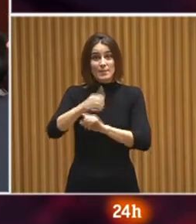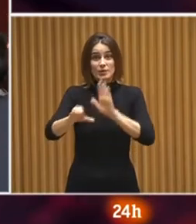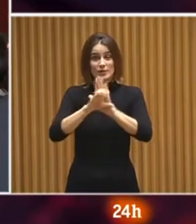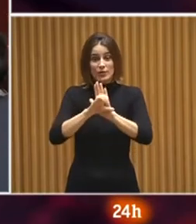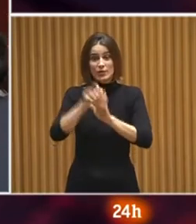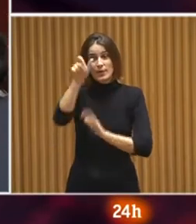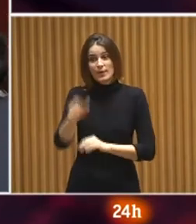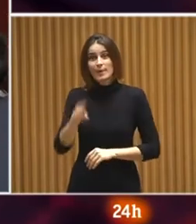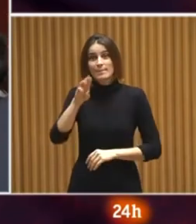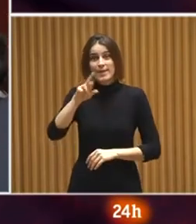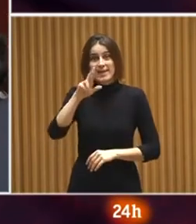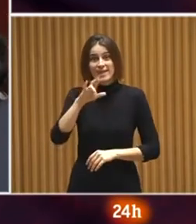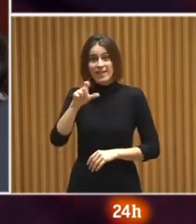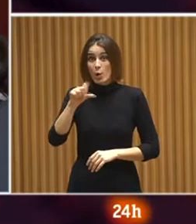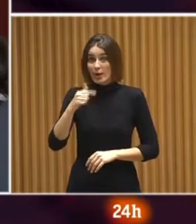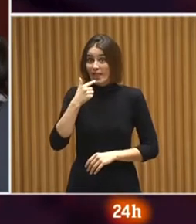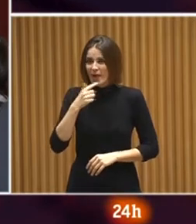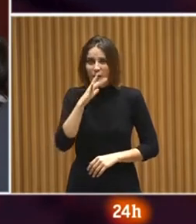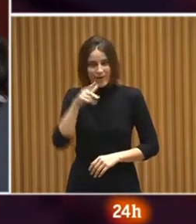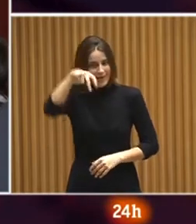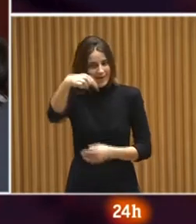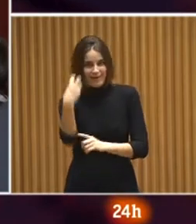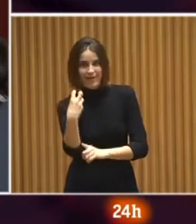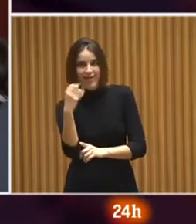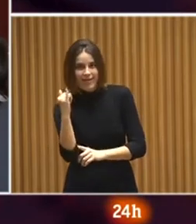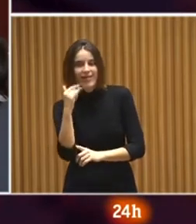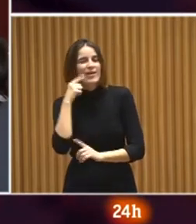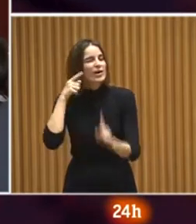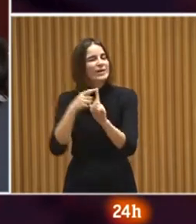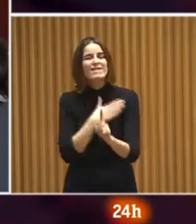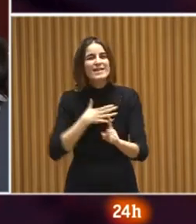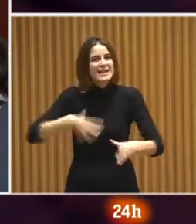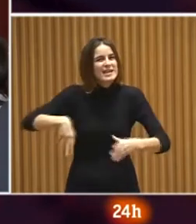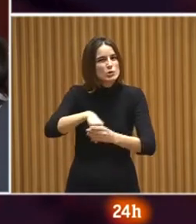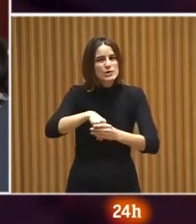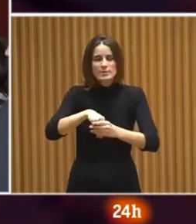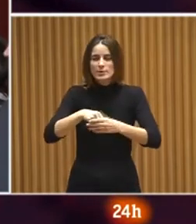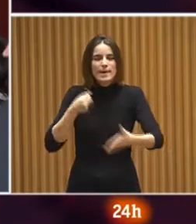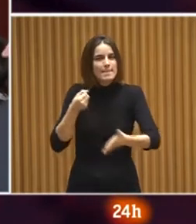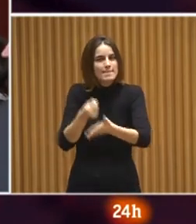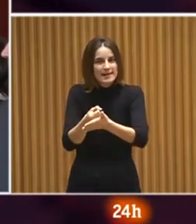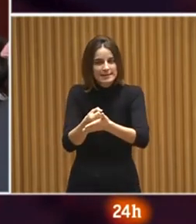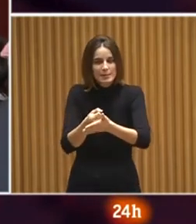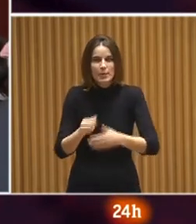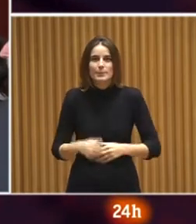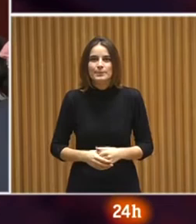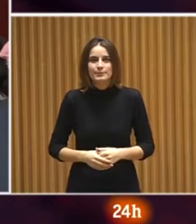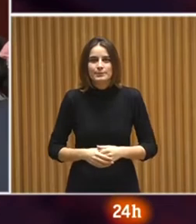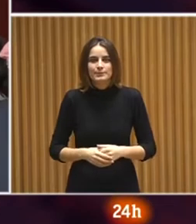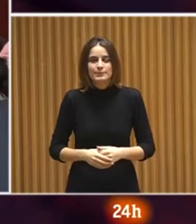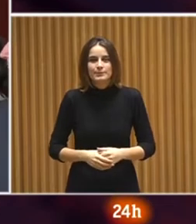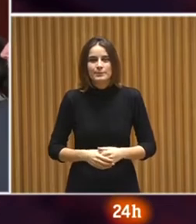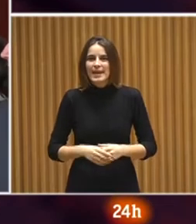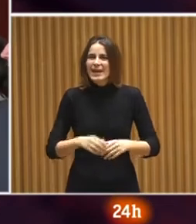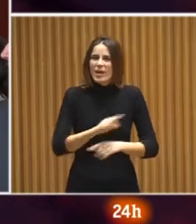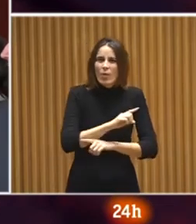de ser inclusivos, lo más que se pudiera, y de huir de anatemas y condenas. Así, la Constitución, si no de todos,